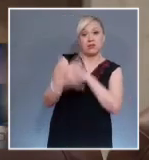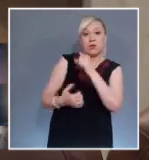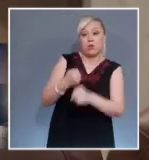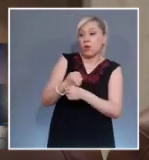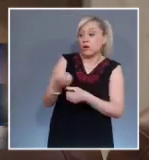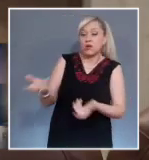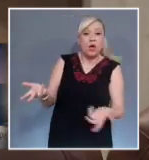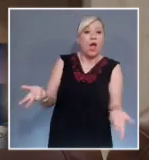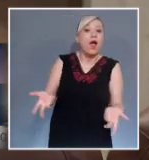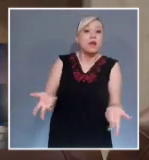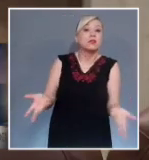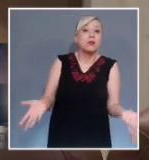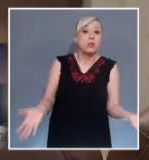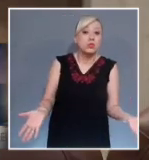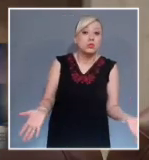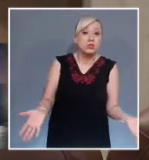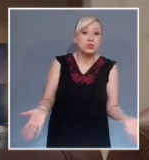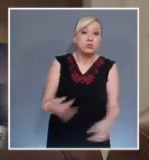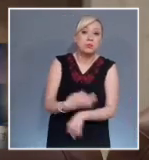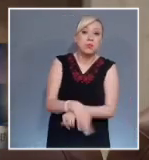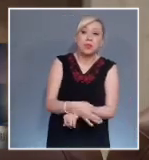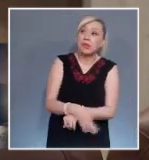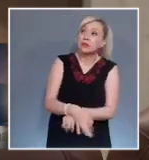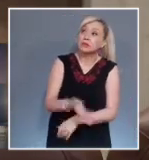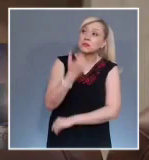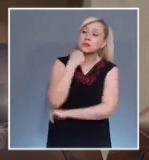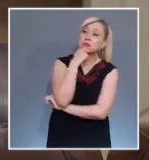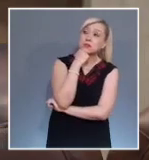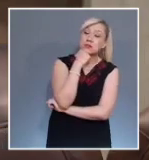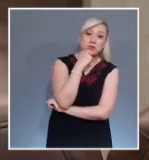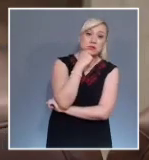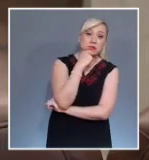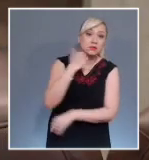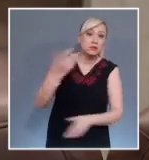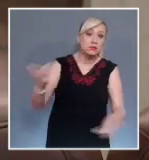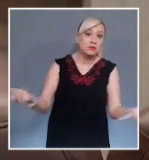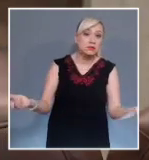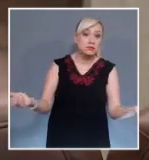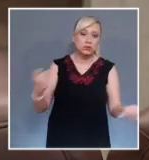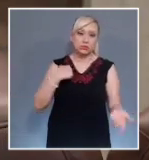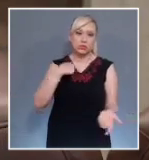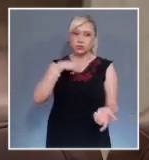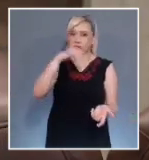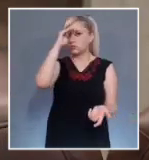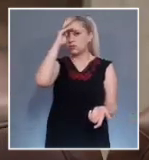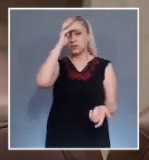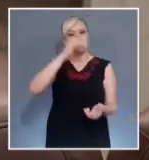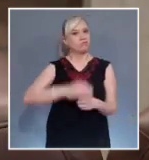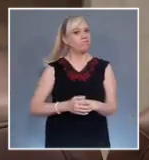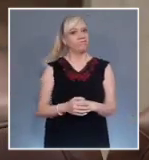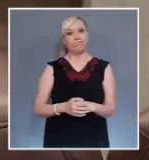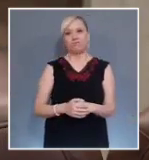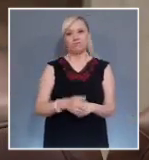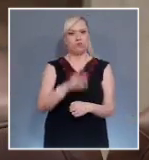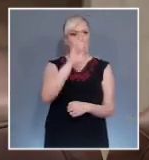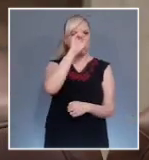mientras las entidades federativas a mí me parece que no es prohibirles